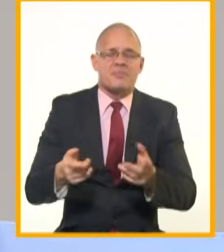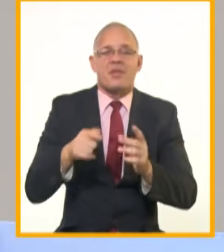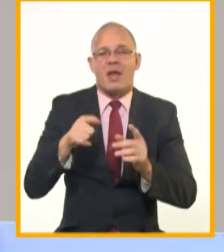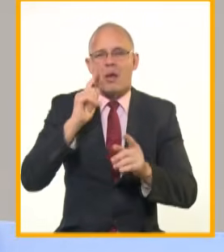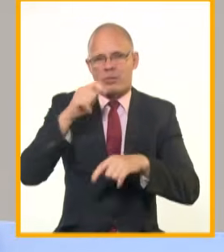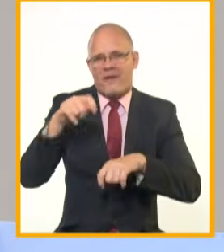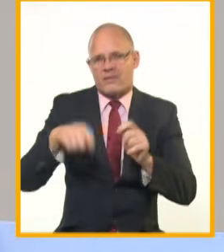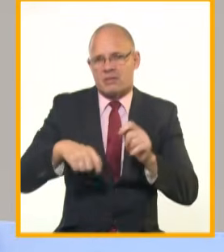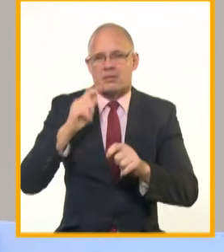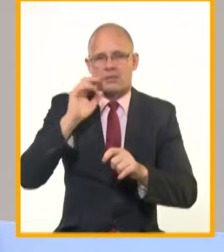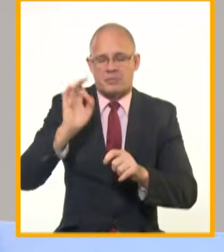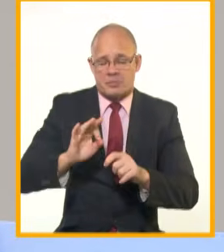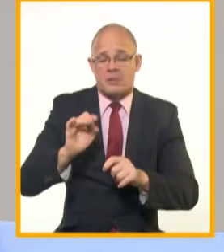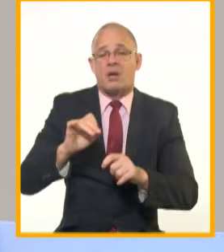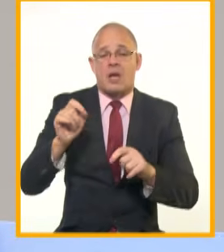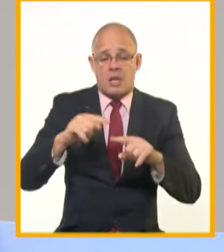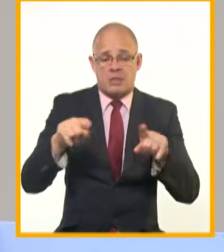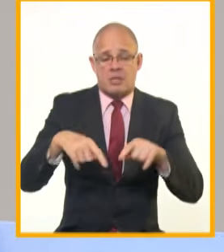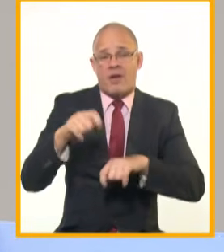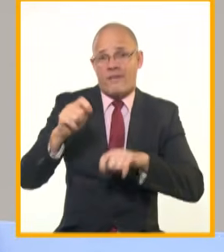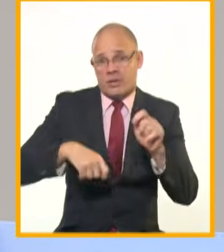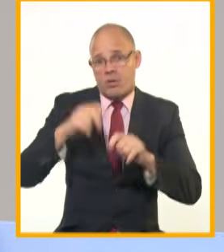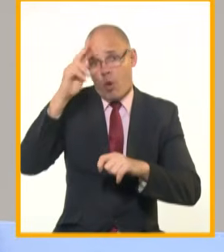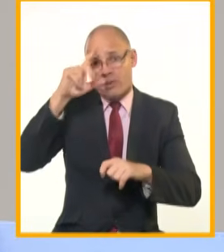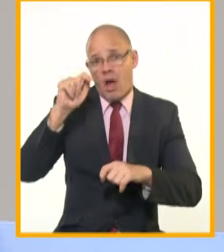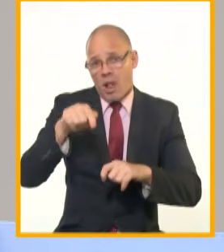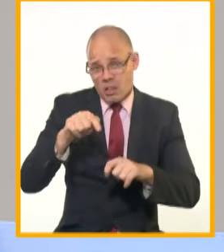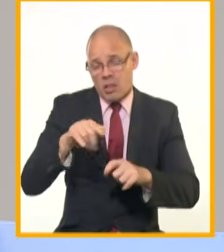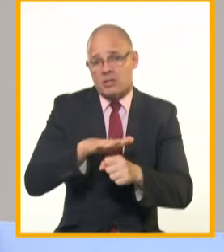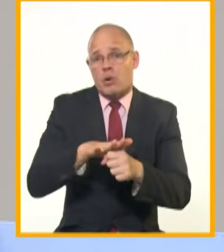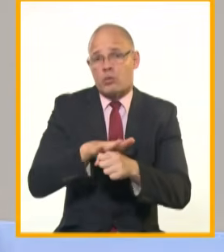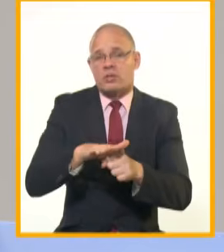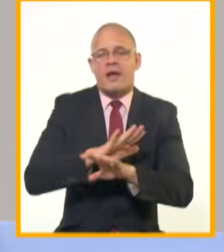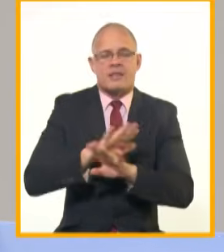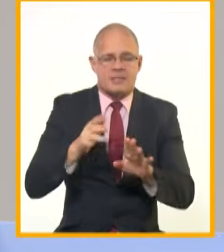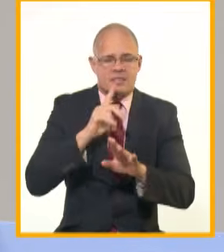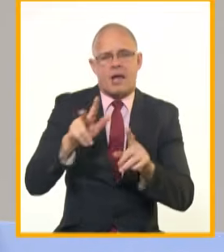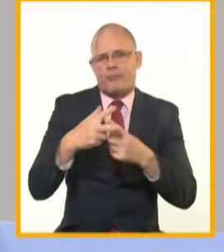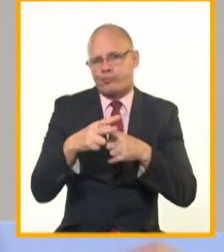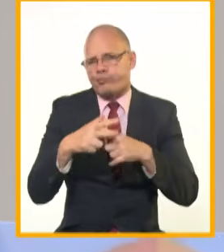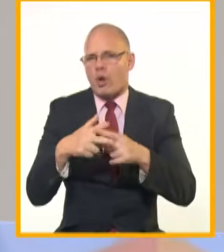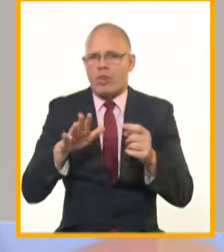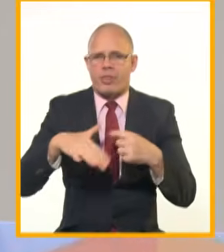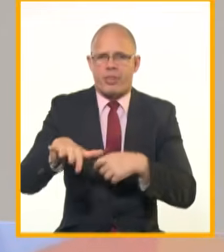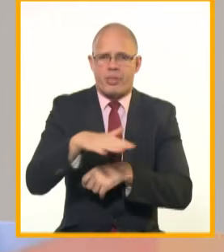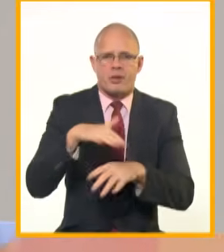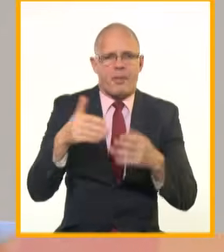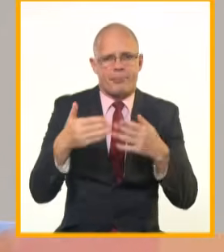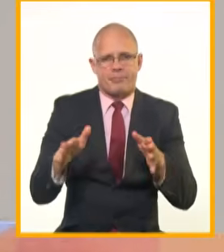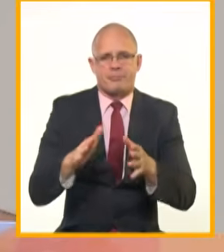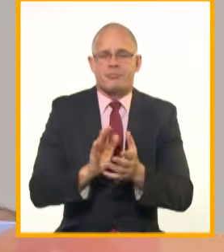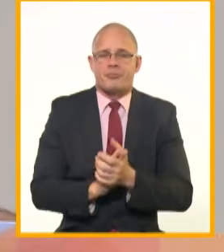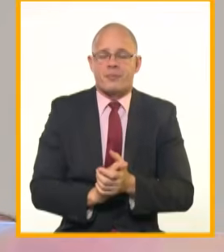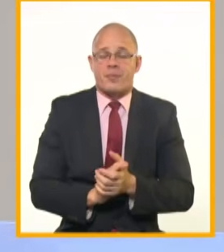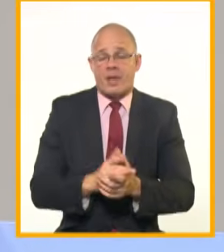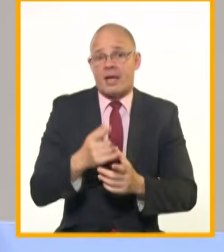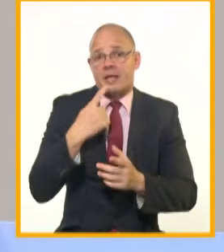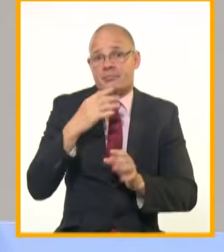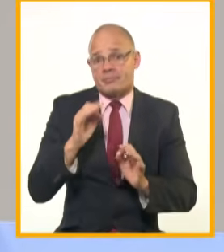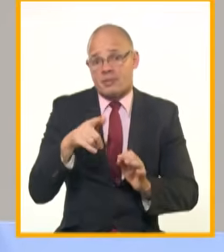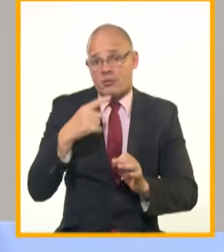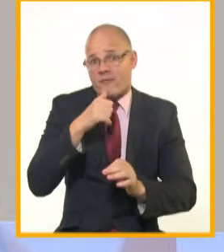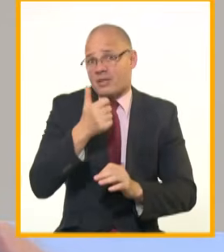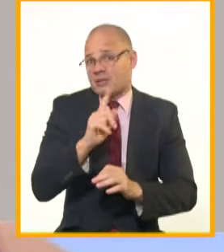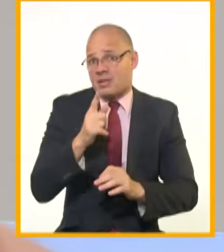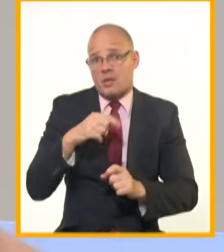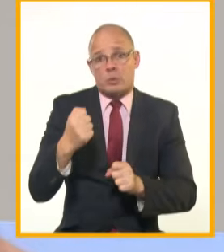cirugía, o sea, los salones de cirugía del hospital fueron totalmente transformados y se logra hacer. Esto, como lo decía, es un gran esfuerzo que hay que